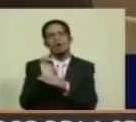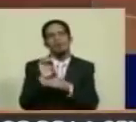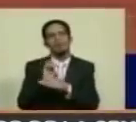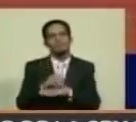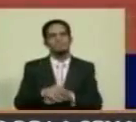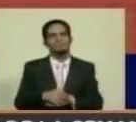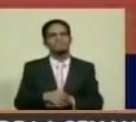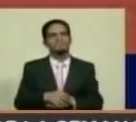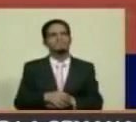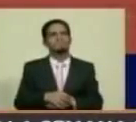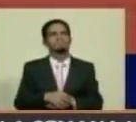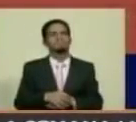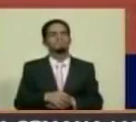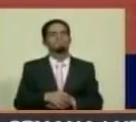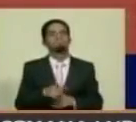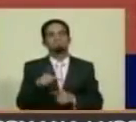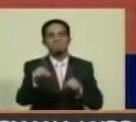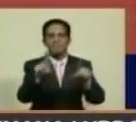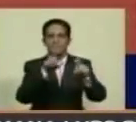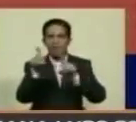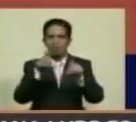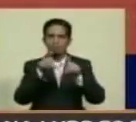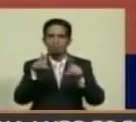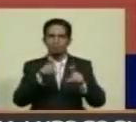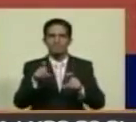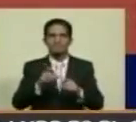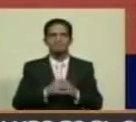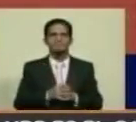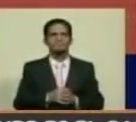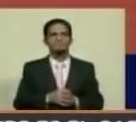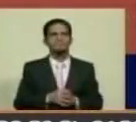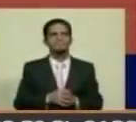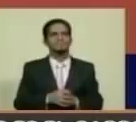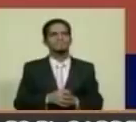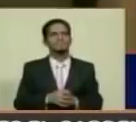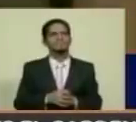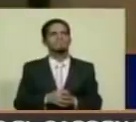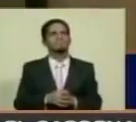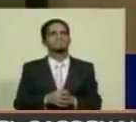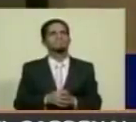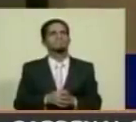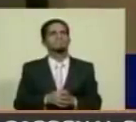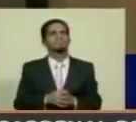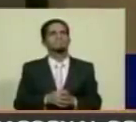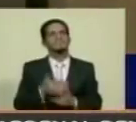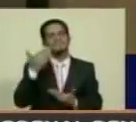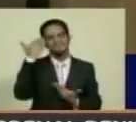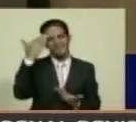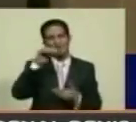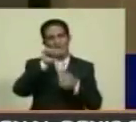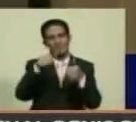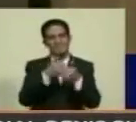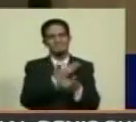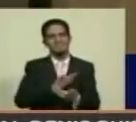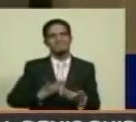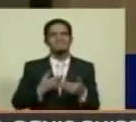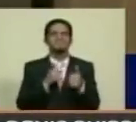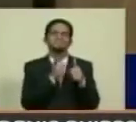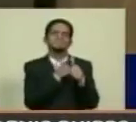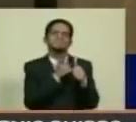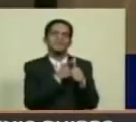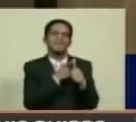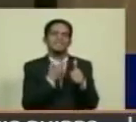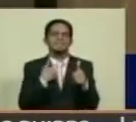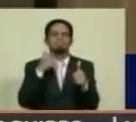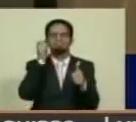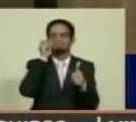gusto contestaremos las preguntas que hubiera lugar. Por Russia Today, Eric Ortega. Saludos, vicepresidente. Primero, me llamó la